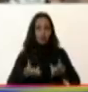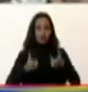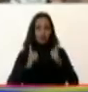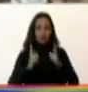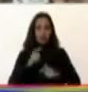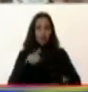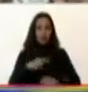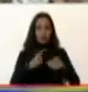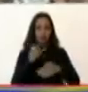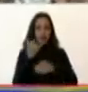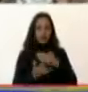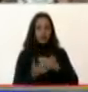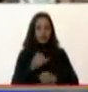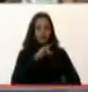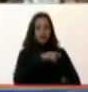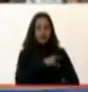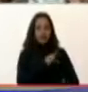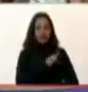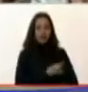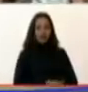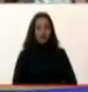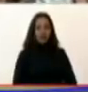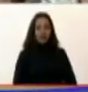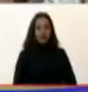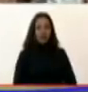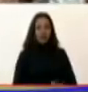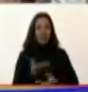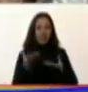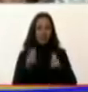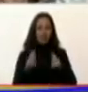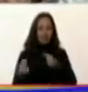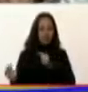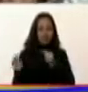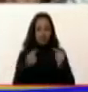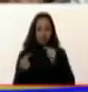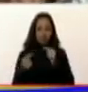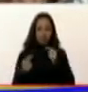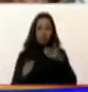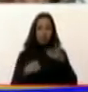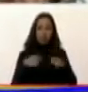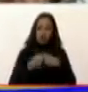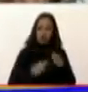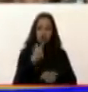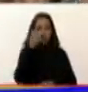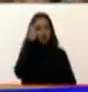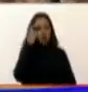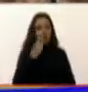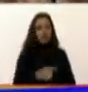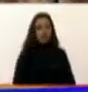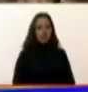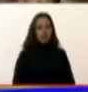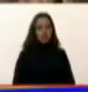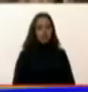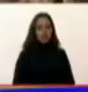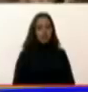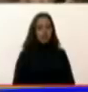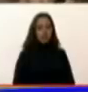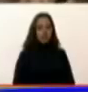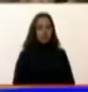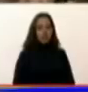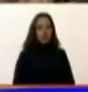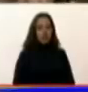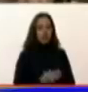este proyecto de la universidad, en el que mucho se debatió durante estos días, y que es